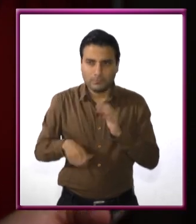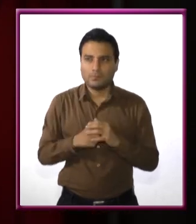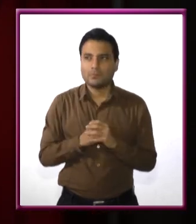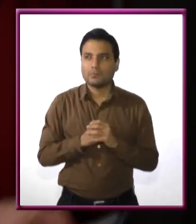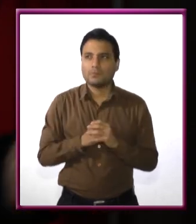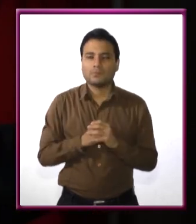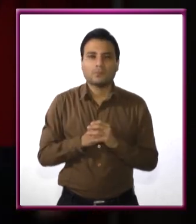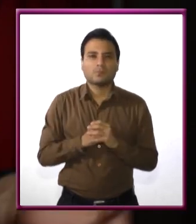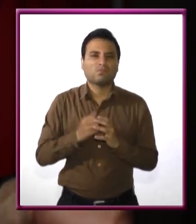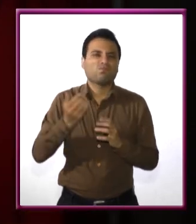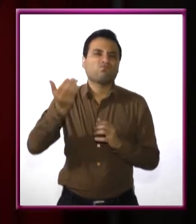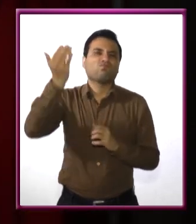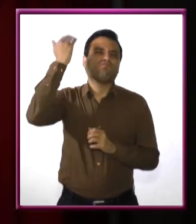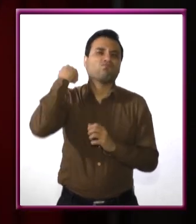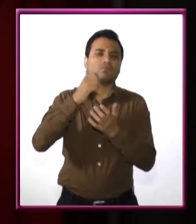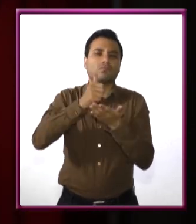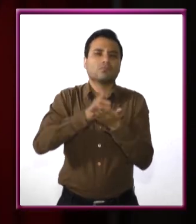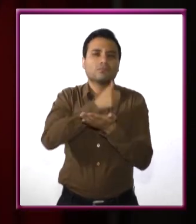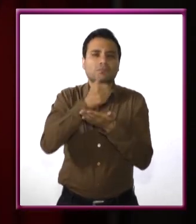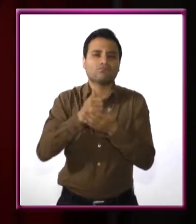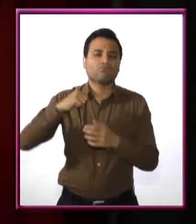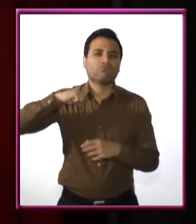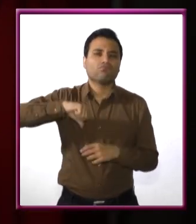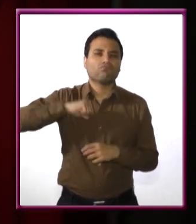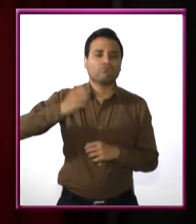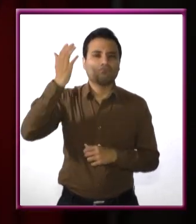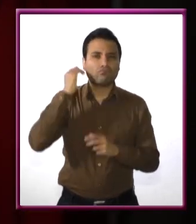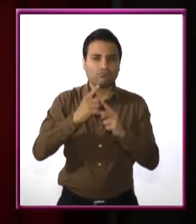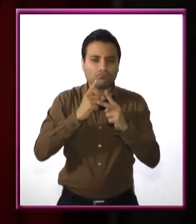matemáticos fueron descritos por las antiguas civilizaciones?